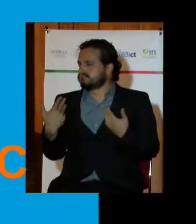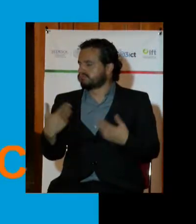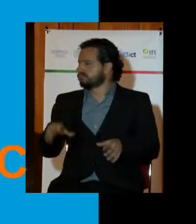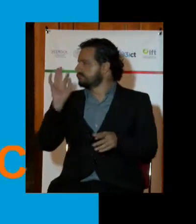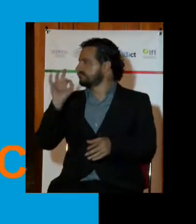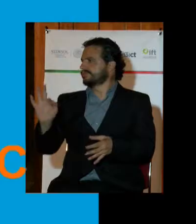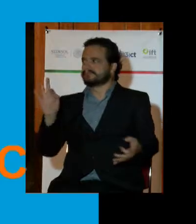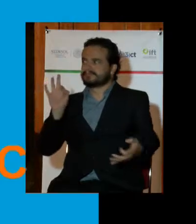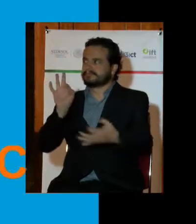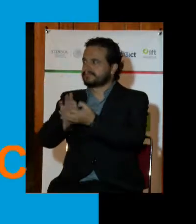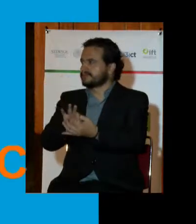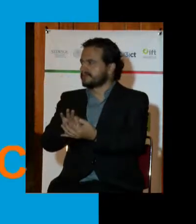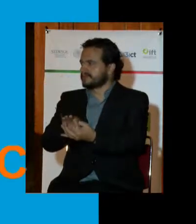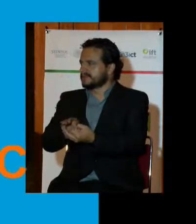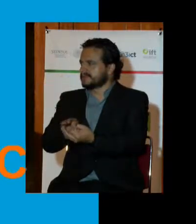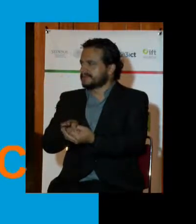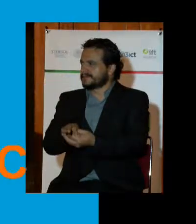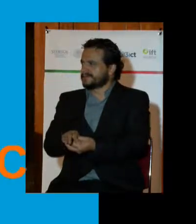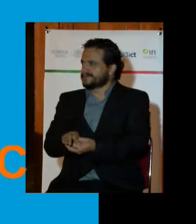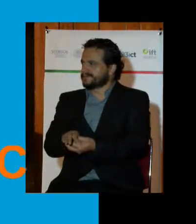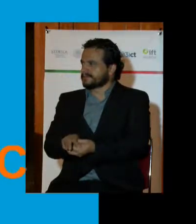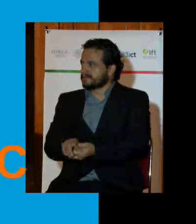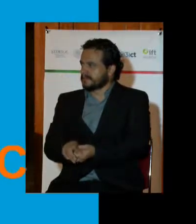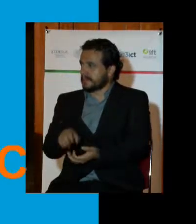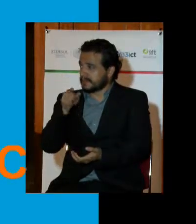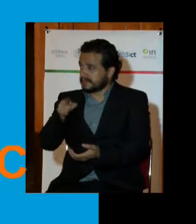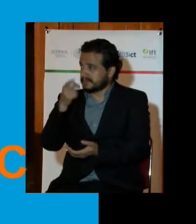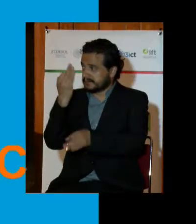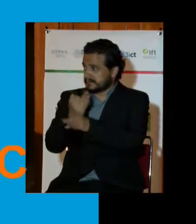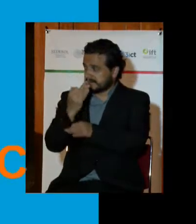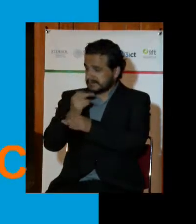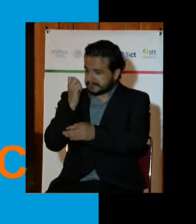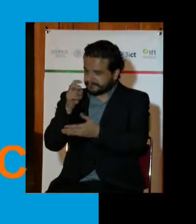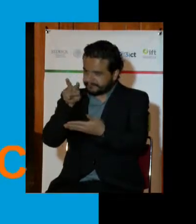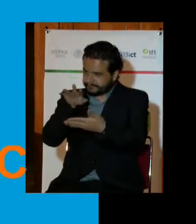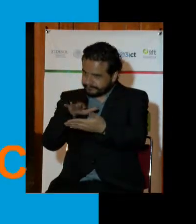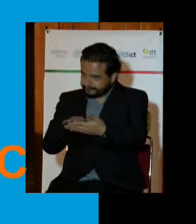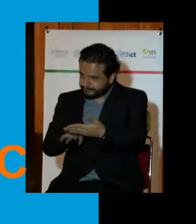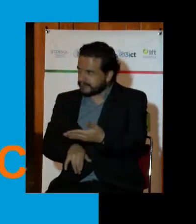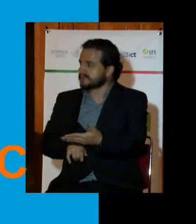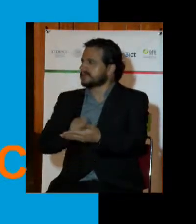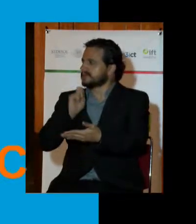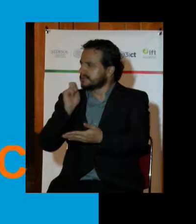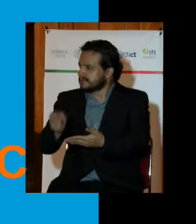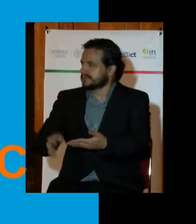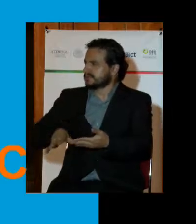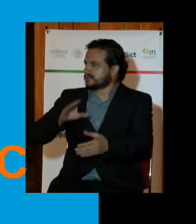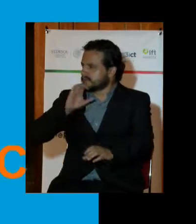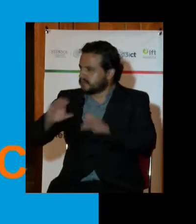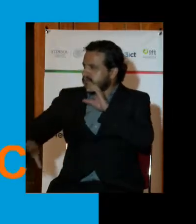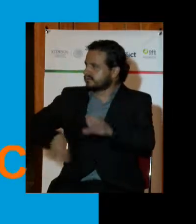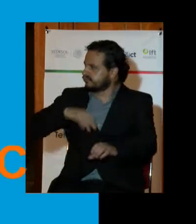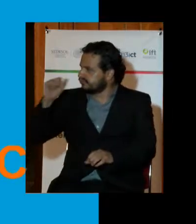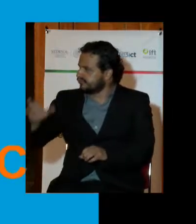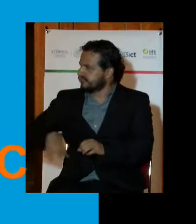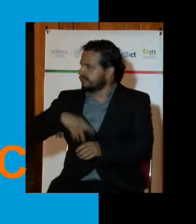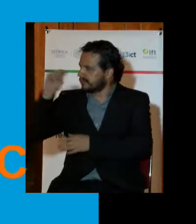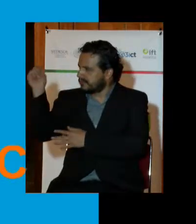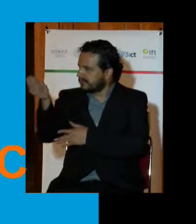se están haciendo estos esfuerzos para hacer que las telecomunicaciones y todas esas tecnologías de comunicación lleguen a todo